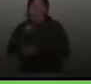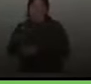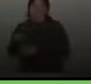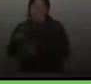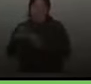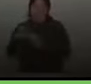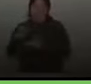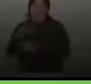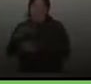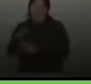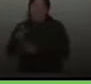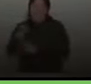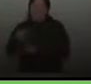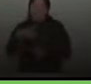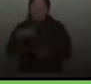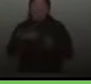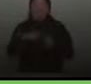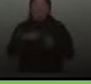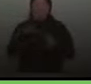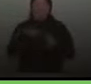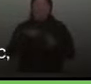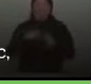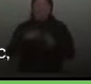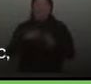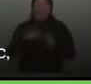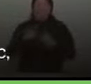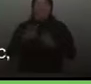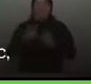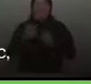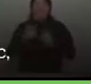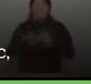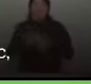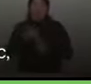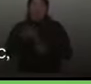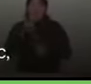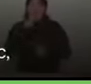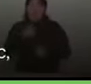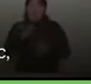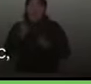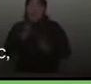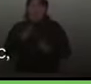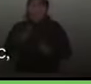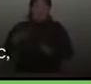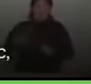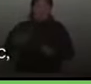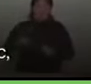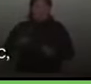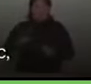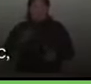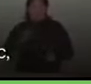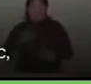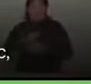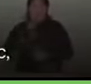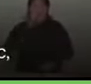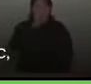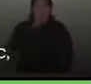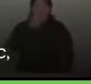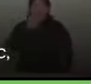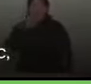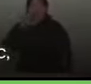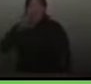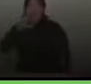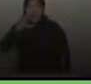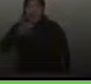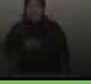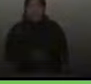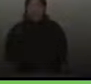el Partido Popular y el primer Vox. Este año, su gran aportación es la partida SEC,